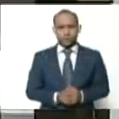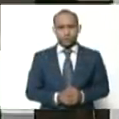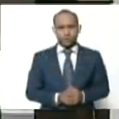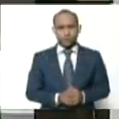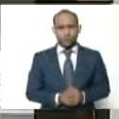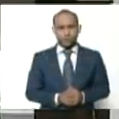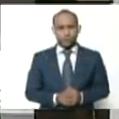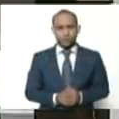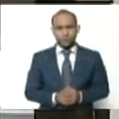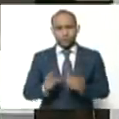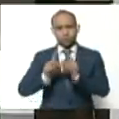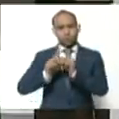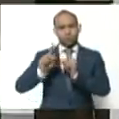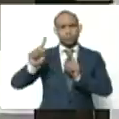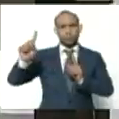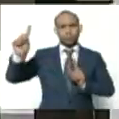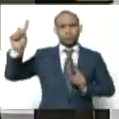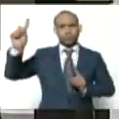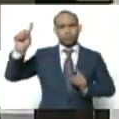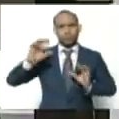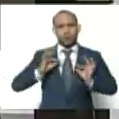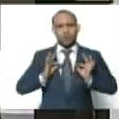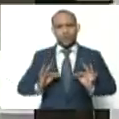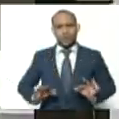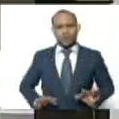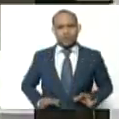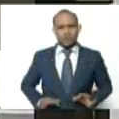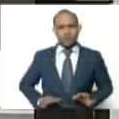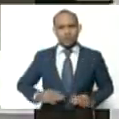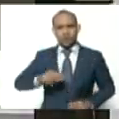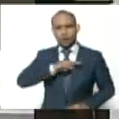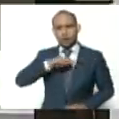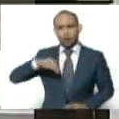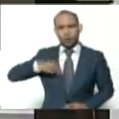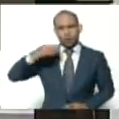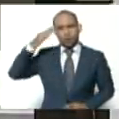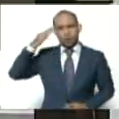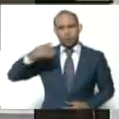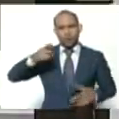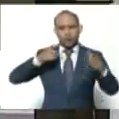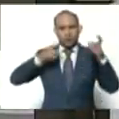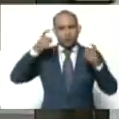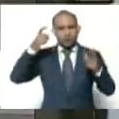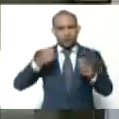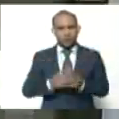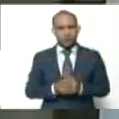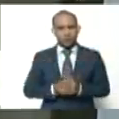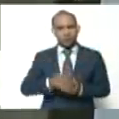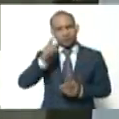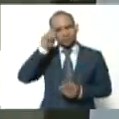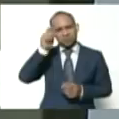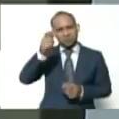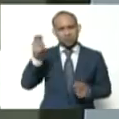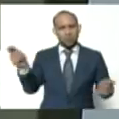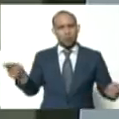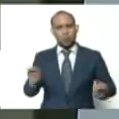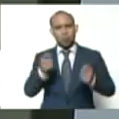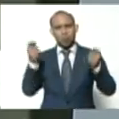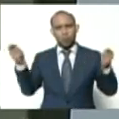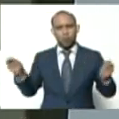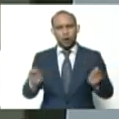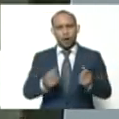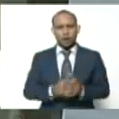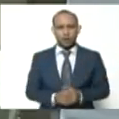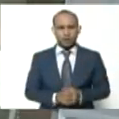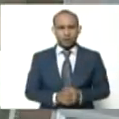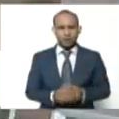de la partida física de nuestro comandante Chávez. Y habrá, bueno, homenajes populares